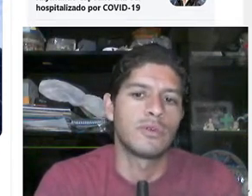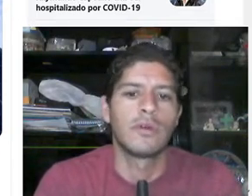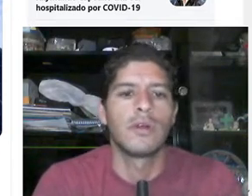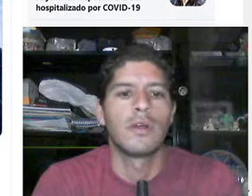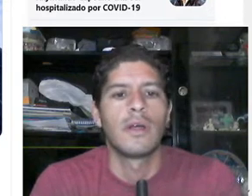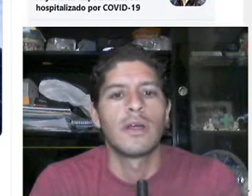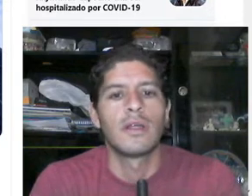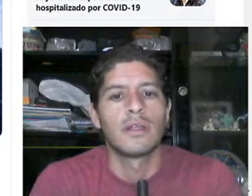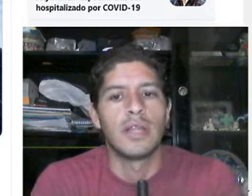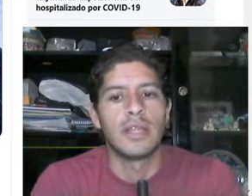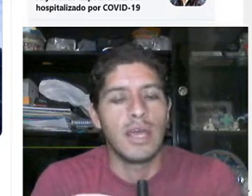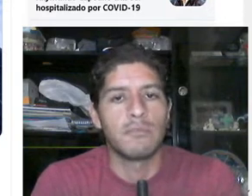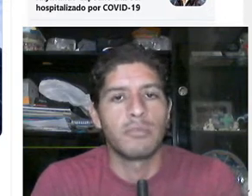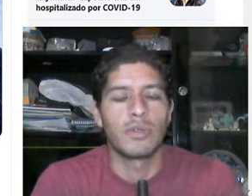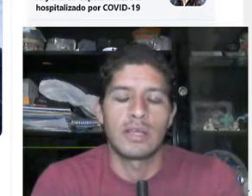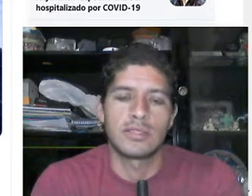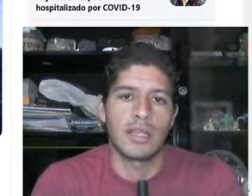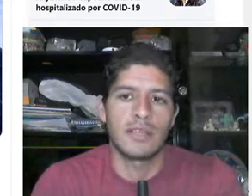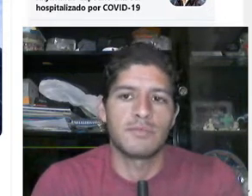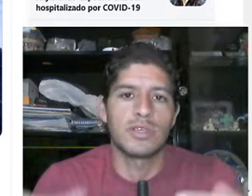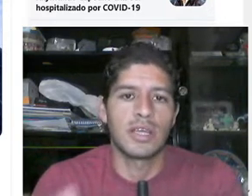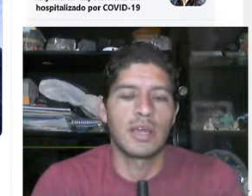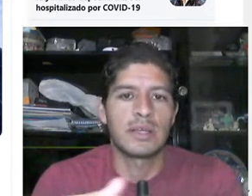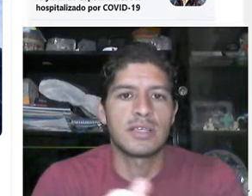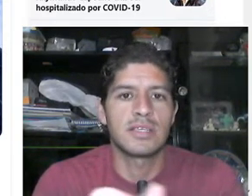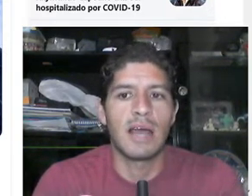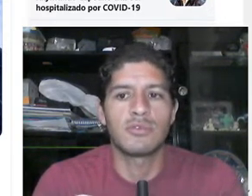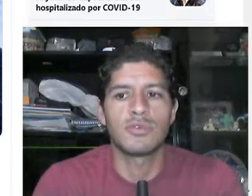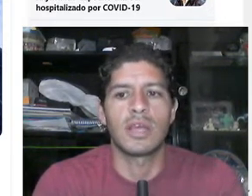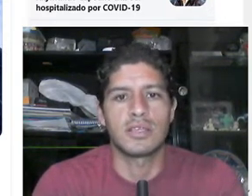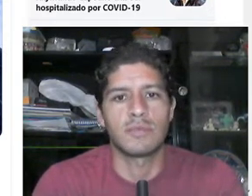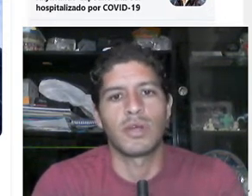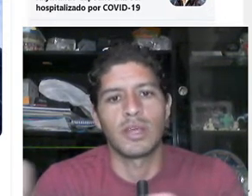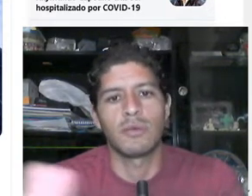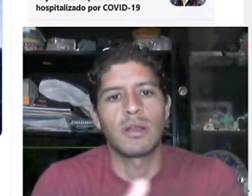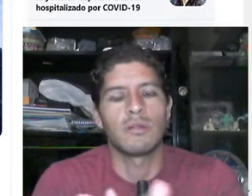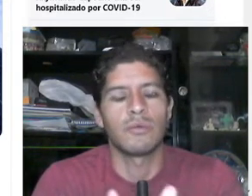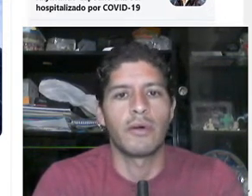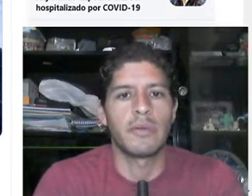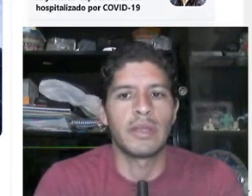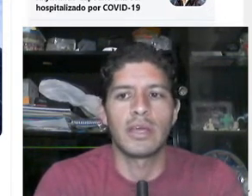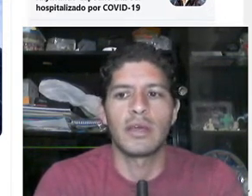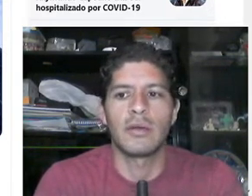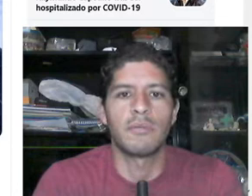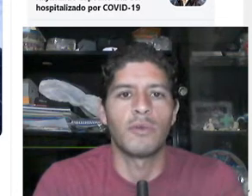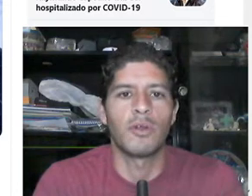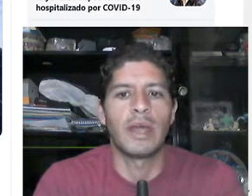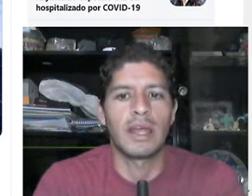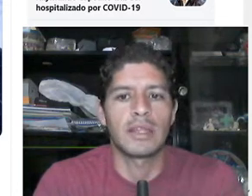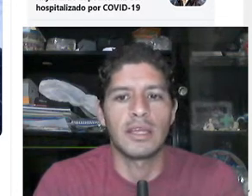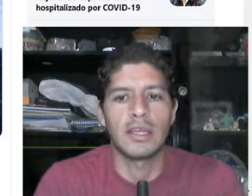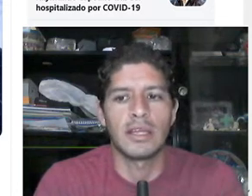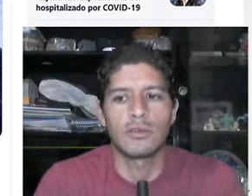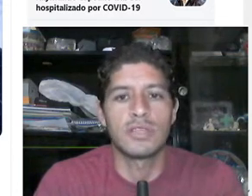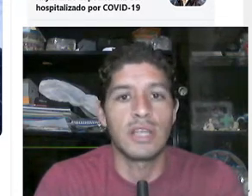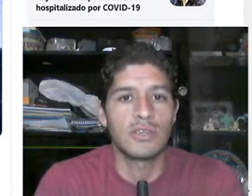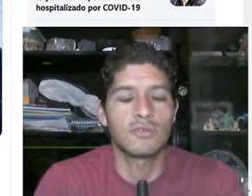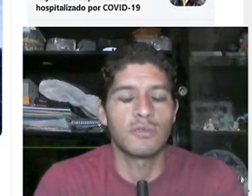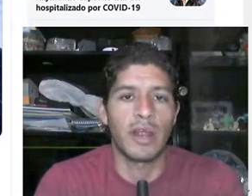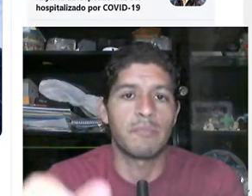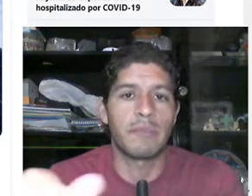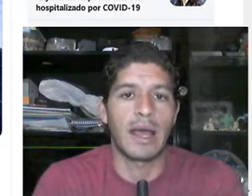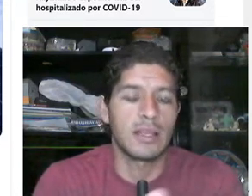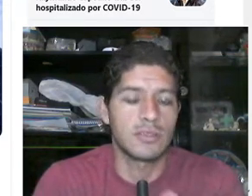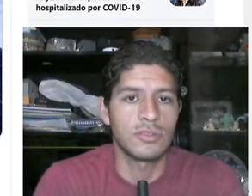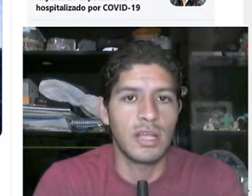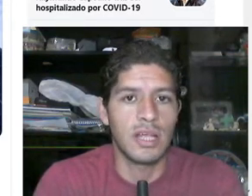lapso de tiempo. Hasta después de que pase ese lapso ya se puede igual nuevamente volver a adquirir los derechos,